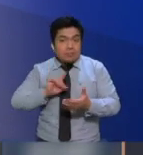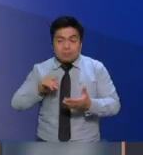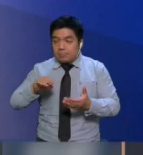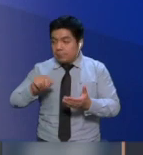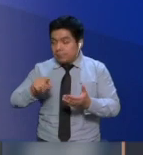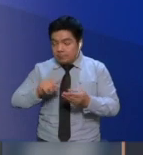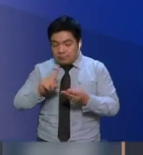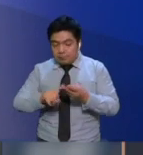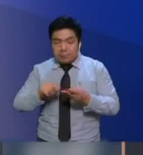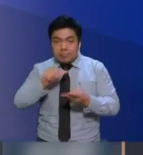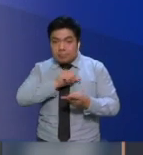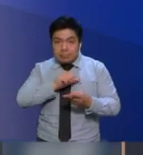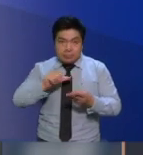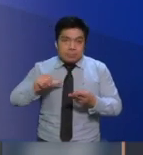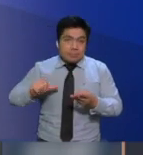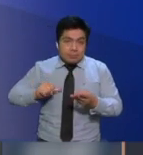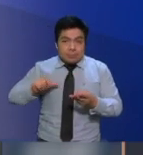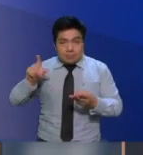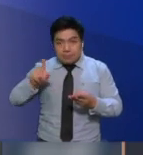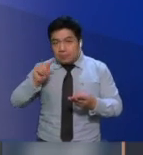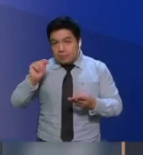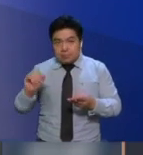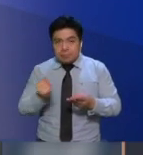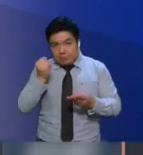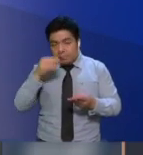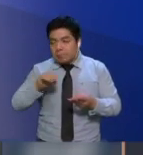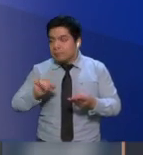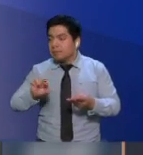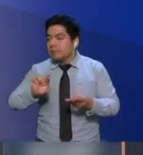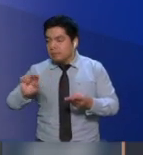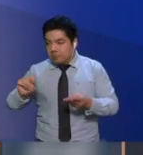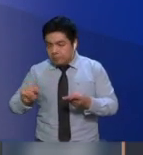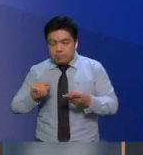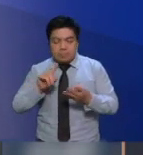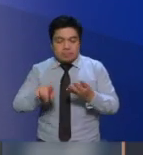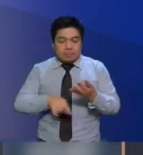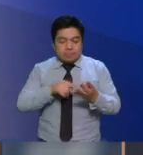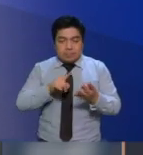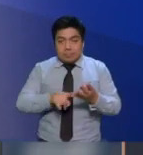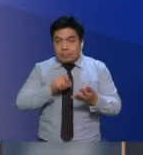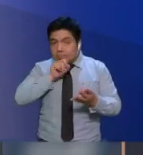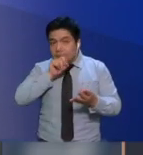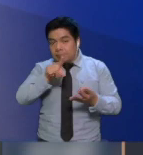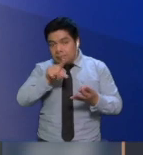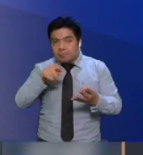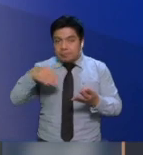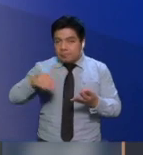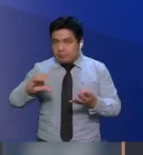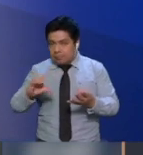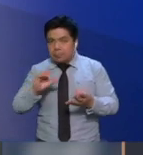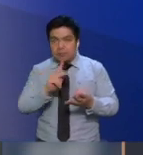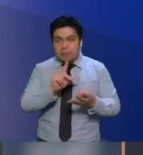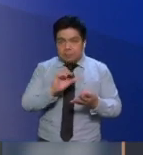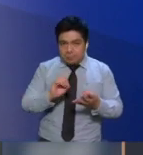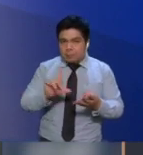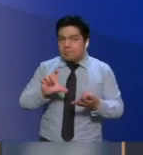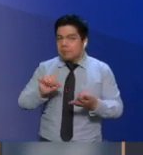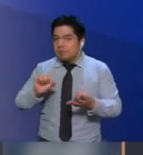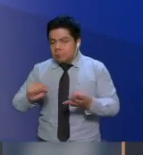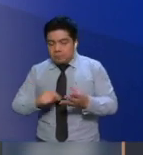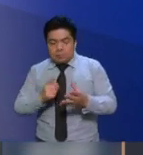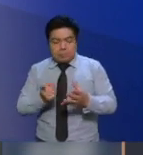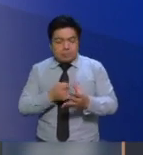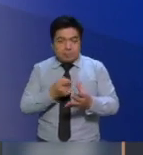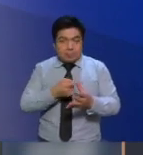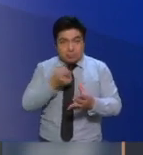Rodríguez, la alcaldesa morenista de Tijuana, Montserrat Caballero, el candidato a la gobernatura de Jalisco por Movimiento Ciudadano, Pablo Lemus, el